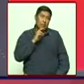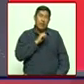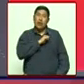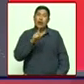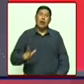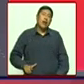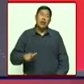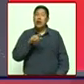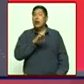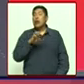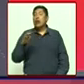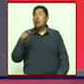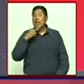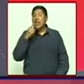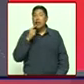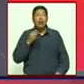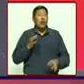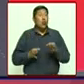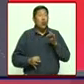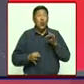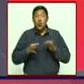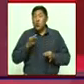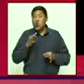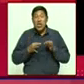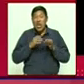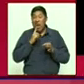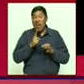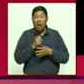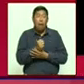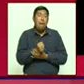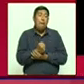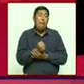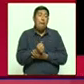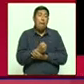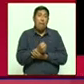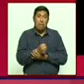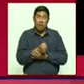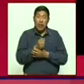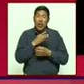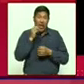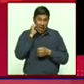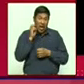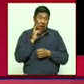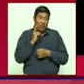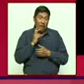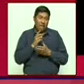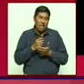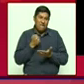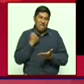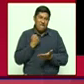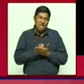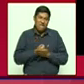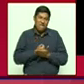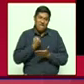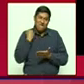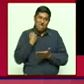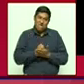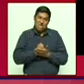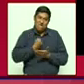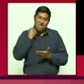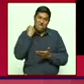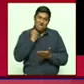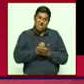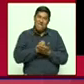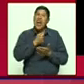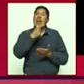de Cochabamba, la justicia fue instrumentalizada y le sirvió a Evo Morales como un garrote para perseguir a los que pensábamos